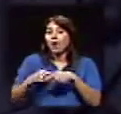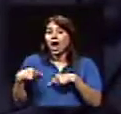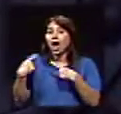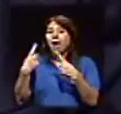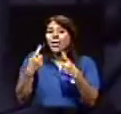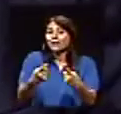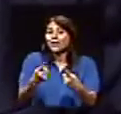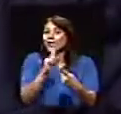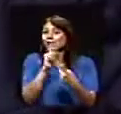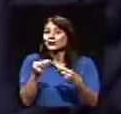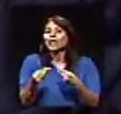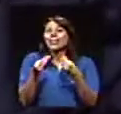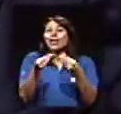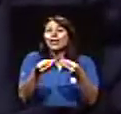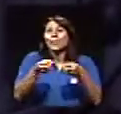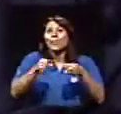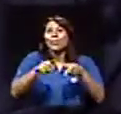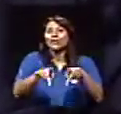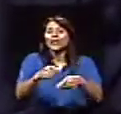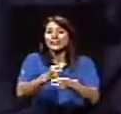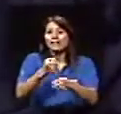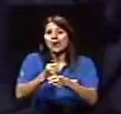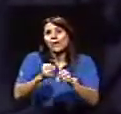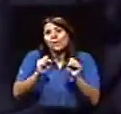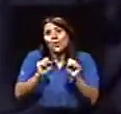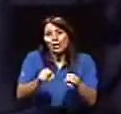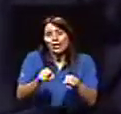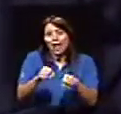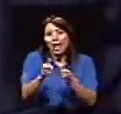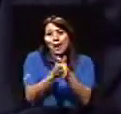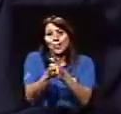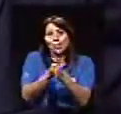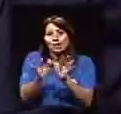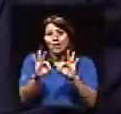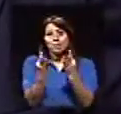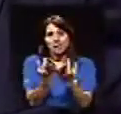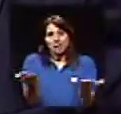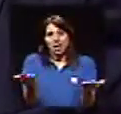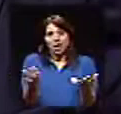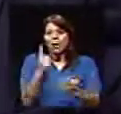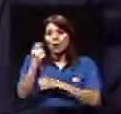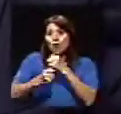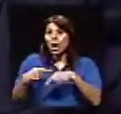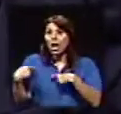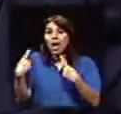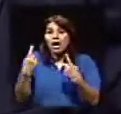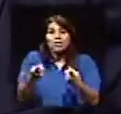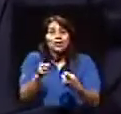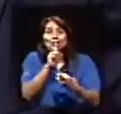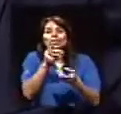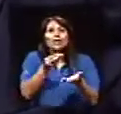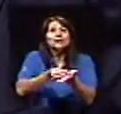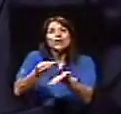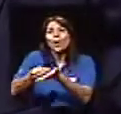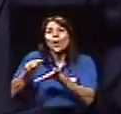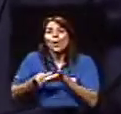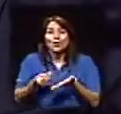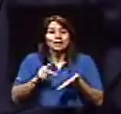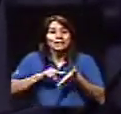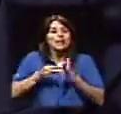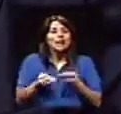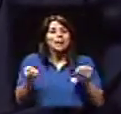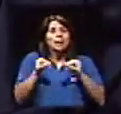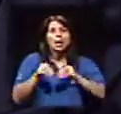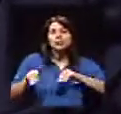empleos que podrían estar ya generando ingresos para familias. Es un año en que no estamos haciendo compras a proveedores, que hubiera significado más